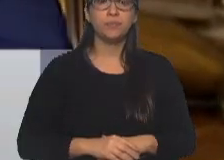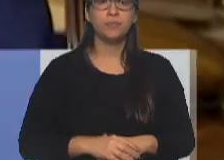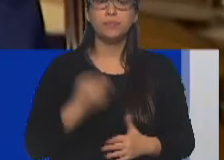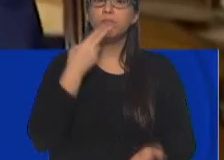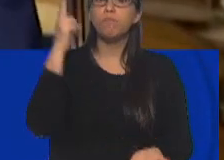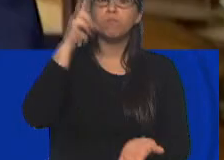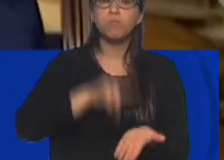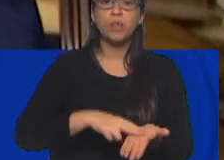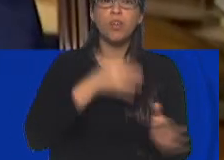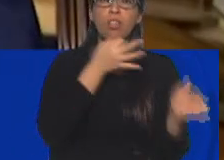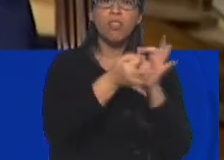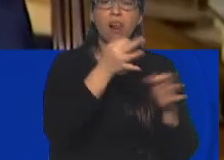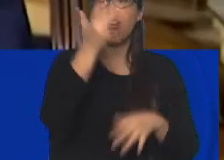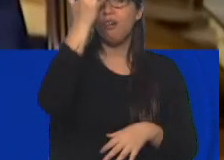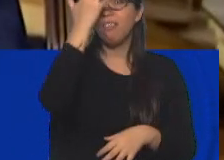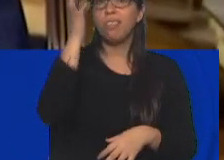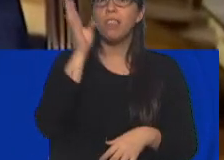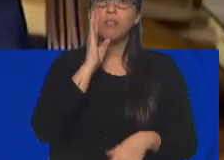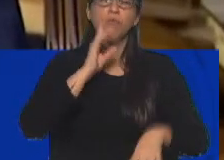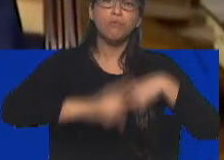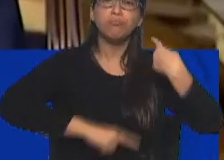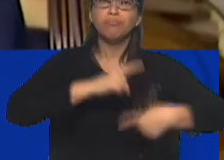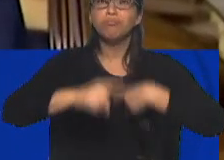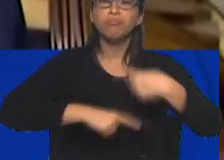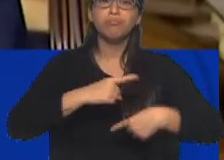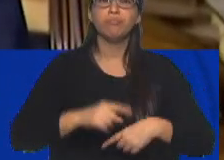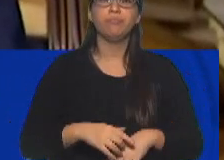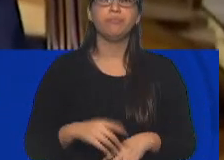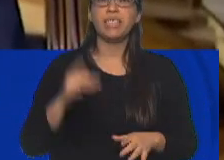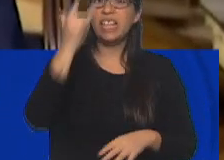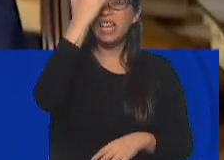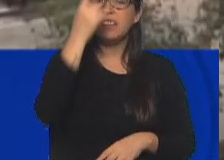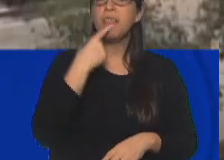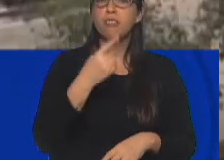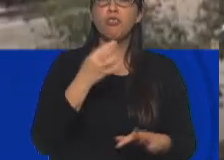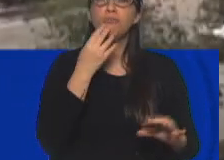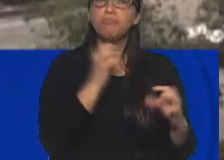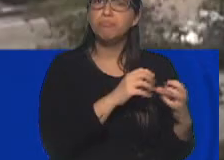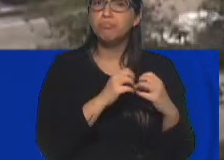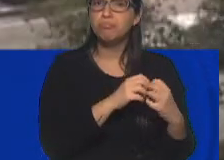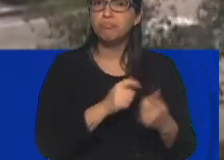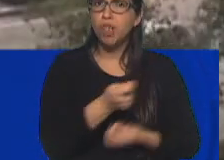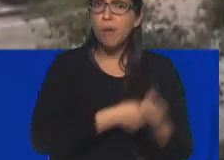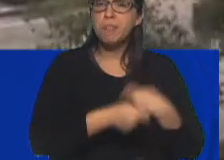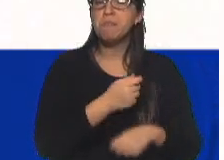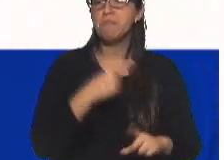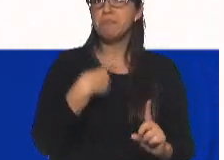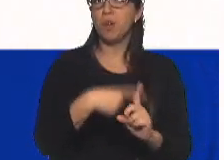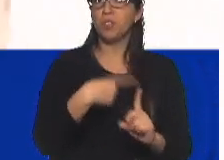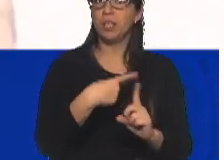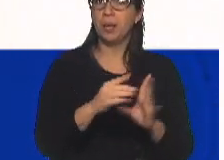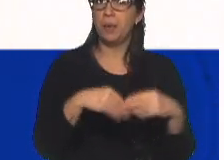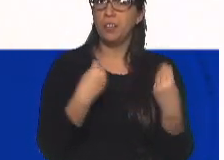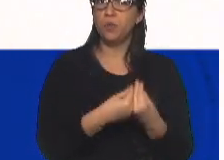Aranceles. Avanza el diálogo entre la India y Estados Unidos. Nueva Delhi calificó de positivas las conversaciones comerciales con Washington. Ambos